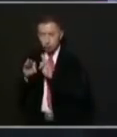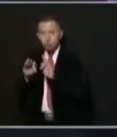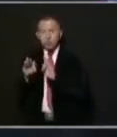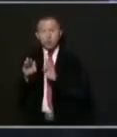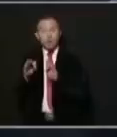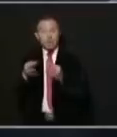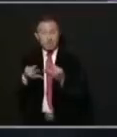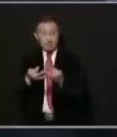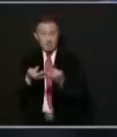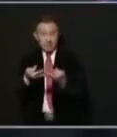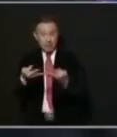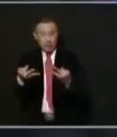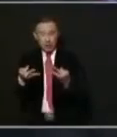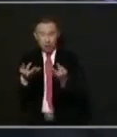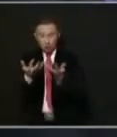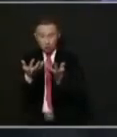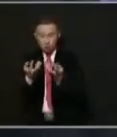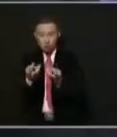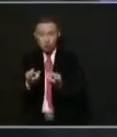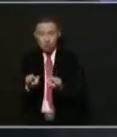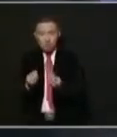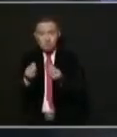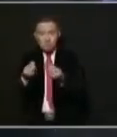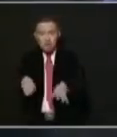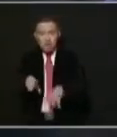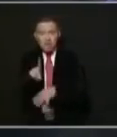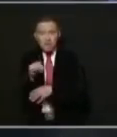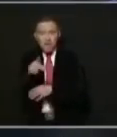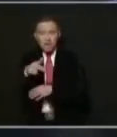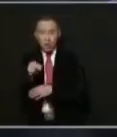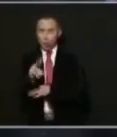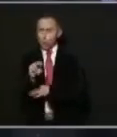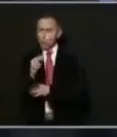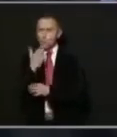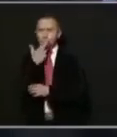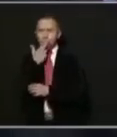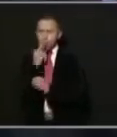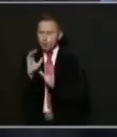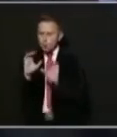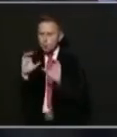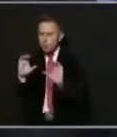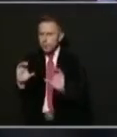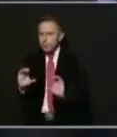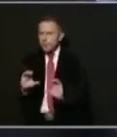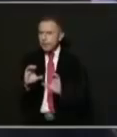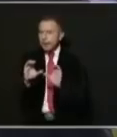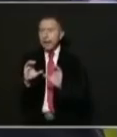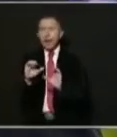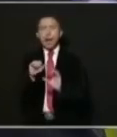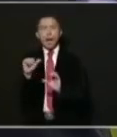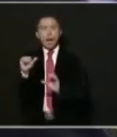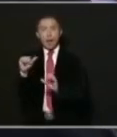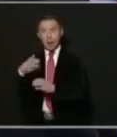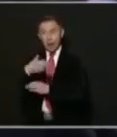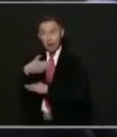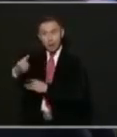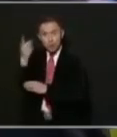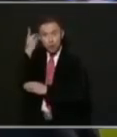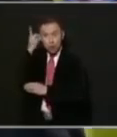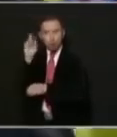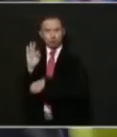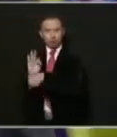suelos, en beneficio de productores agrícolas. El año próximo este